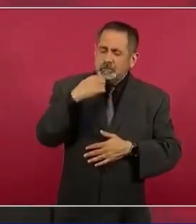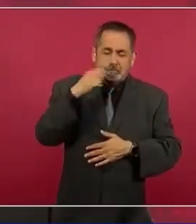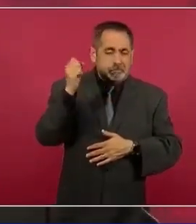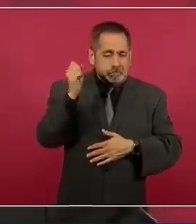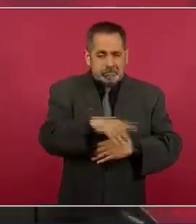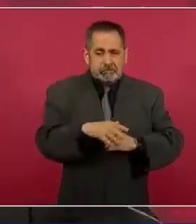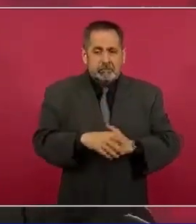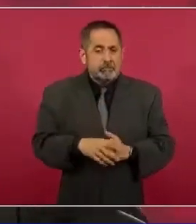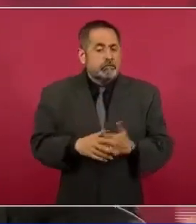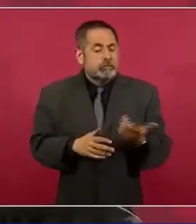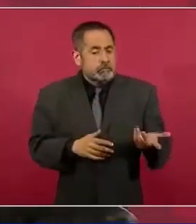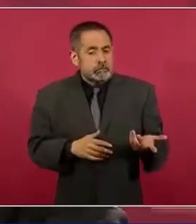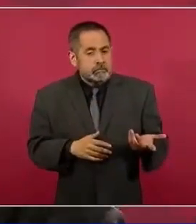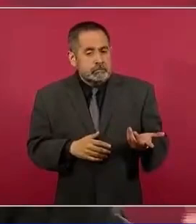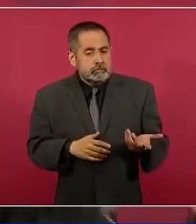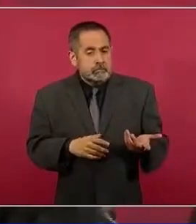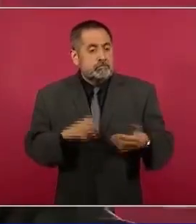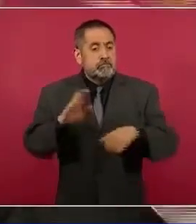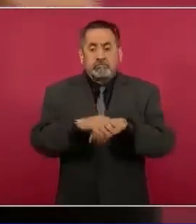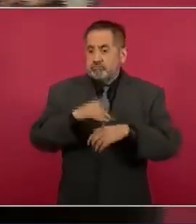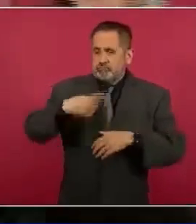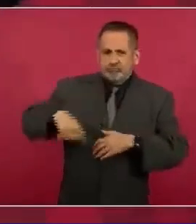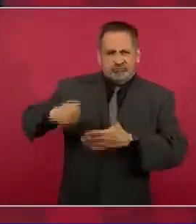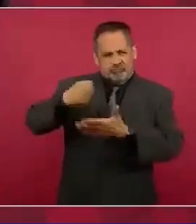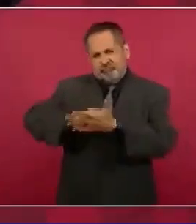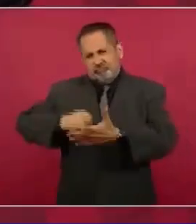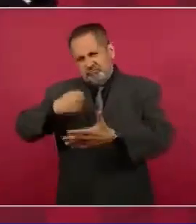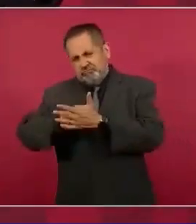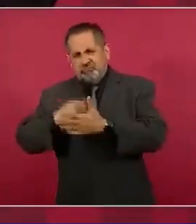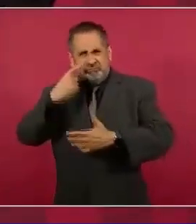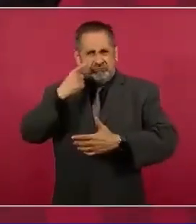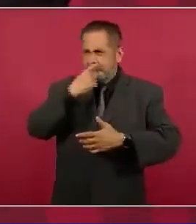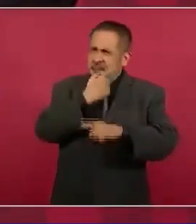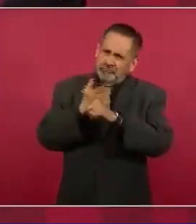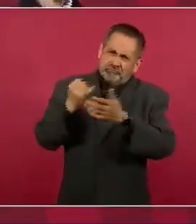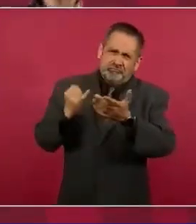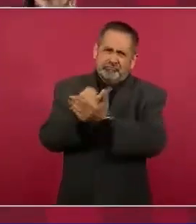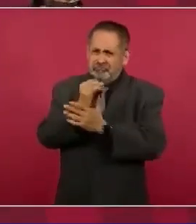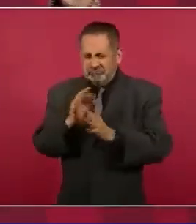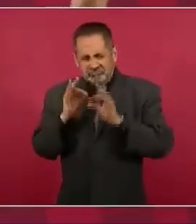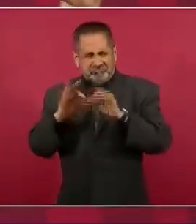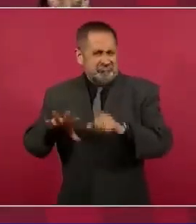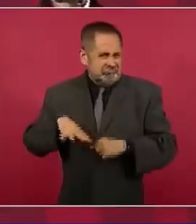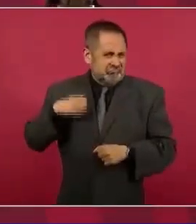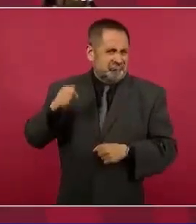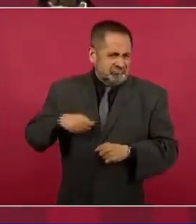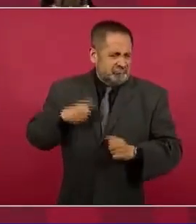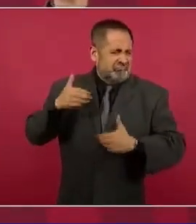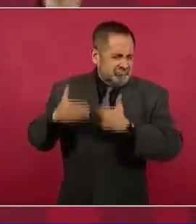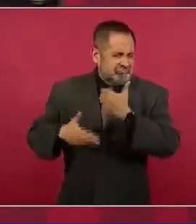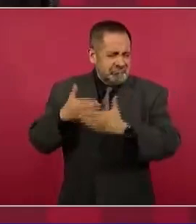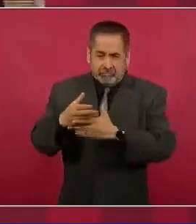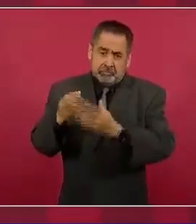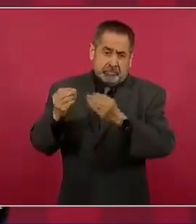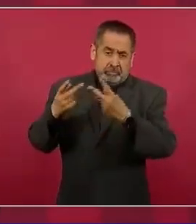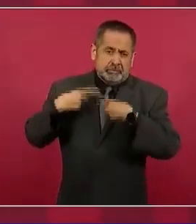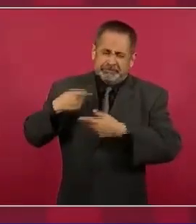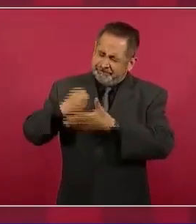Llegaron gracias al movimiento por la democracia, por el esfuerzo, por el sacrificio de